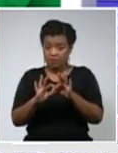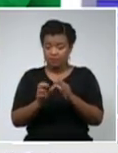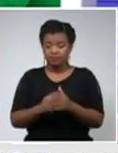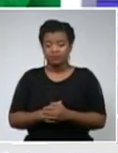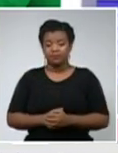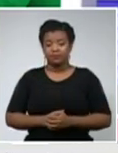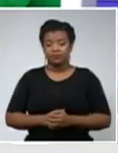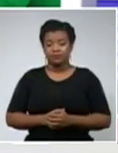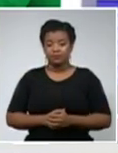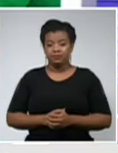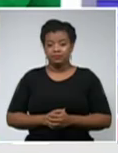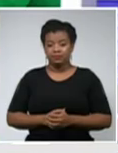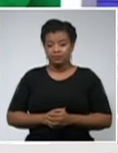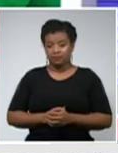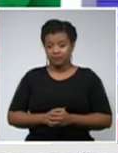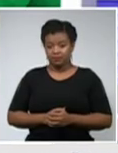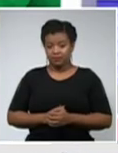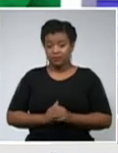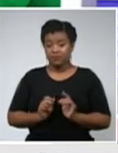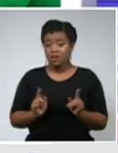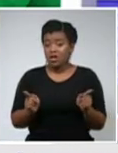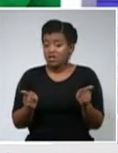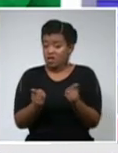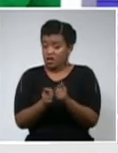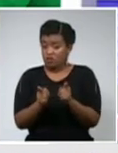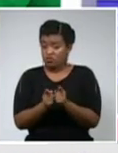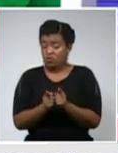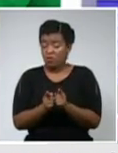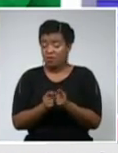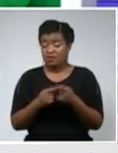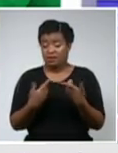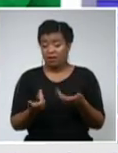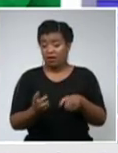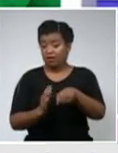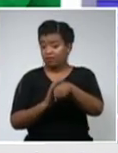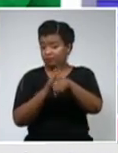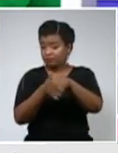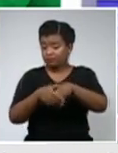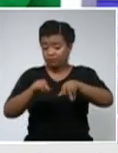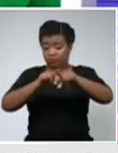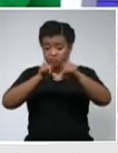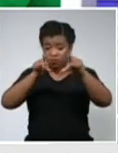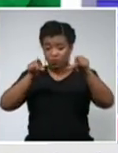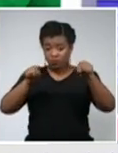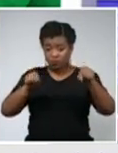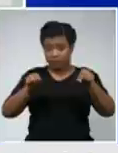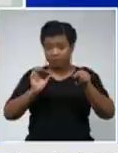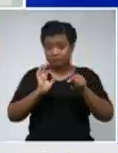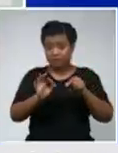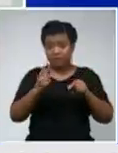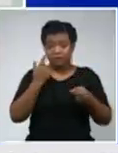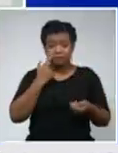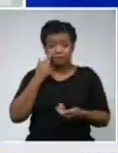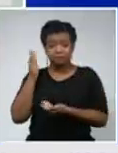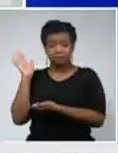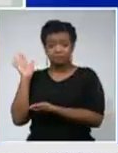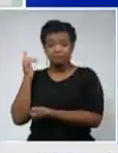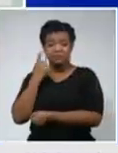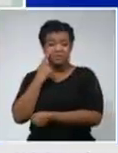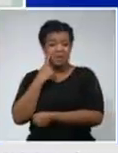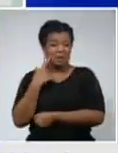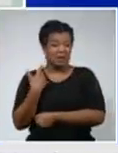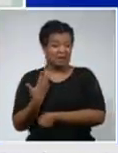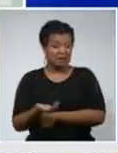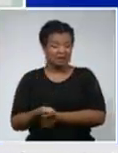resumen del comportamiento de la pandemia en Cuba, ya ahí podemos ver que en